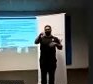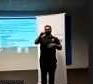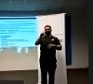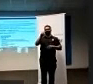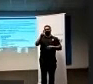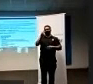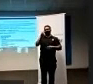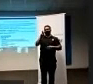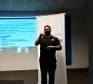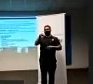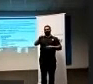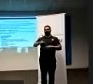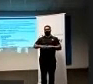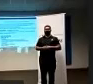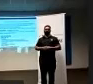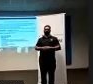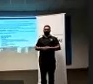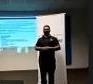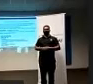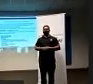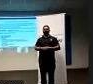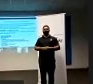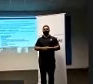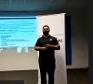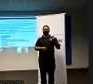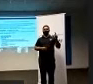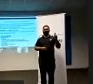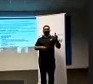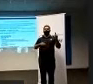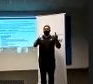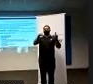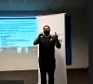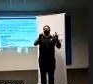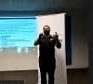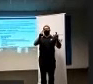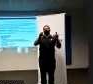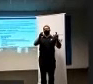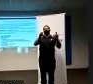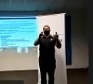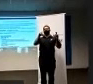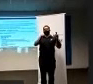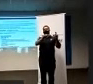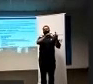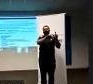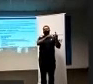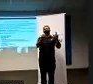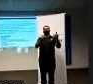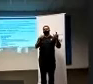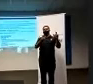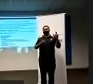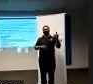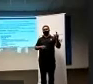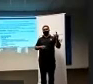La composición de la vacuna es un ARN mensajero monocatenario también con caperuza en el extremo 5 que codifica la proteína